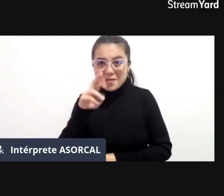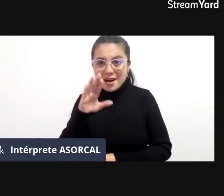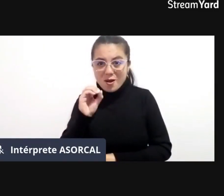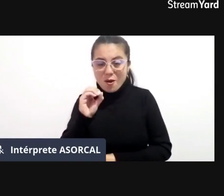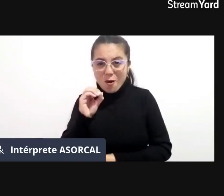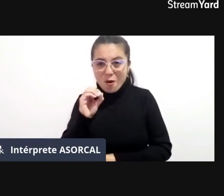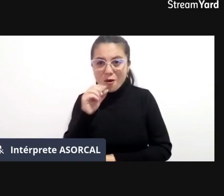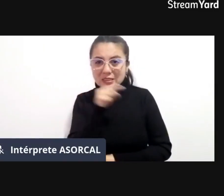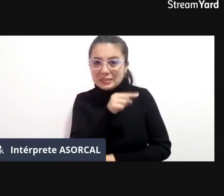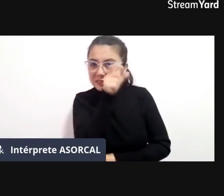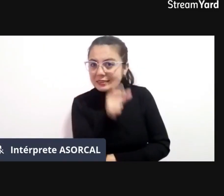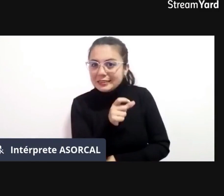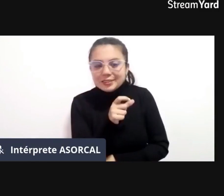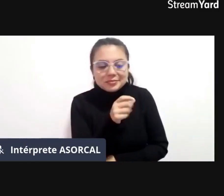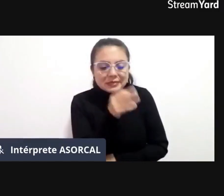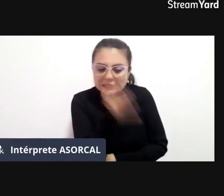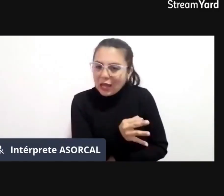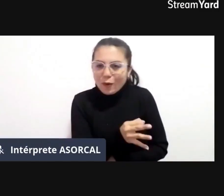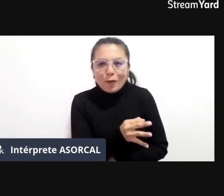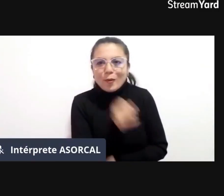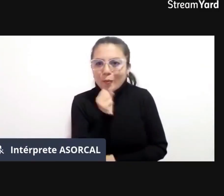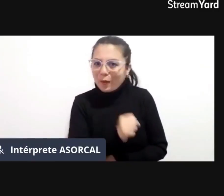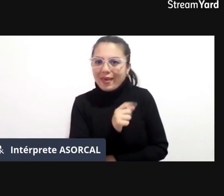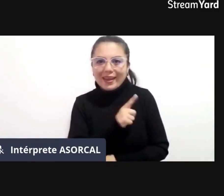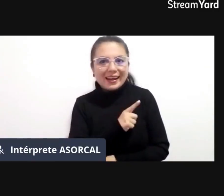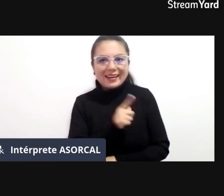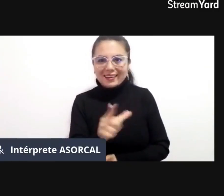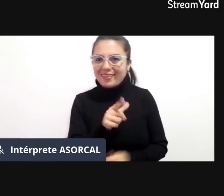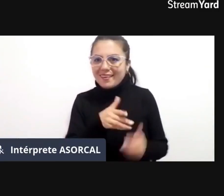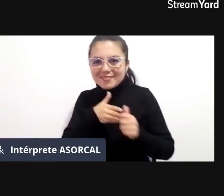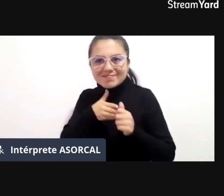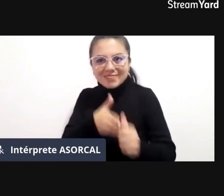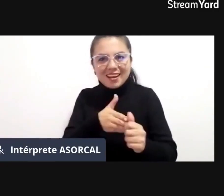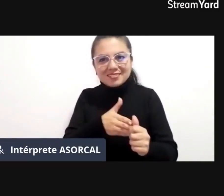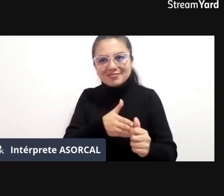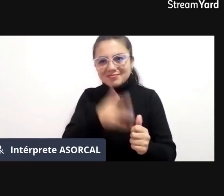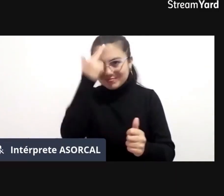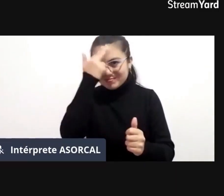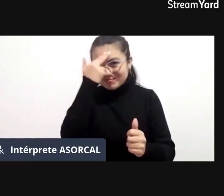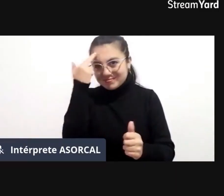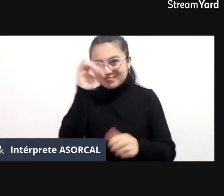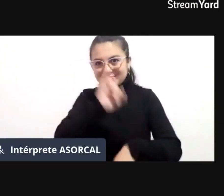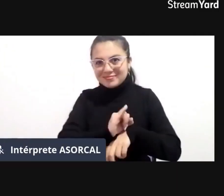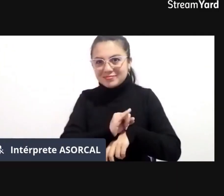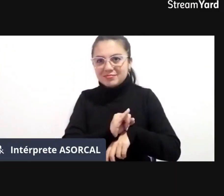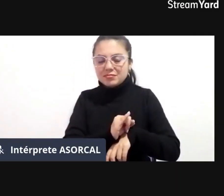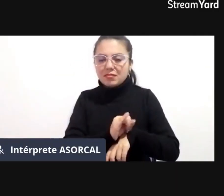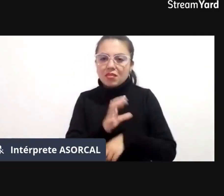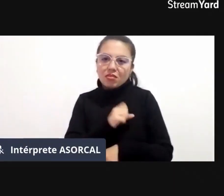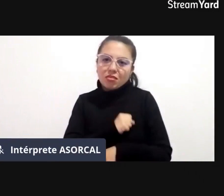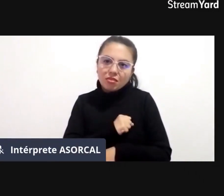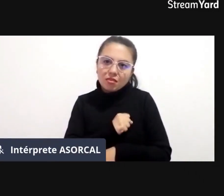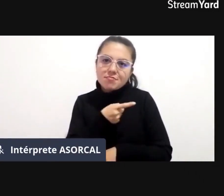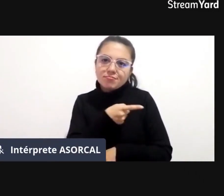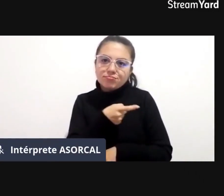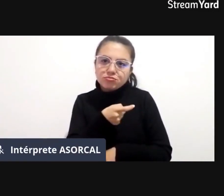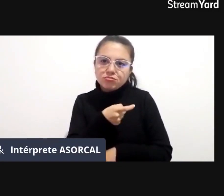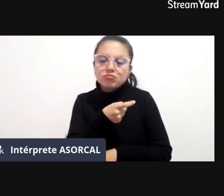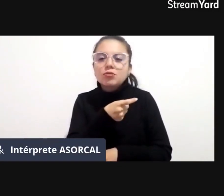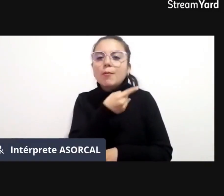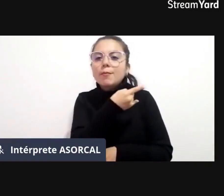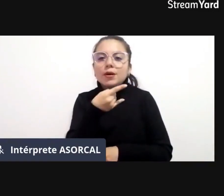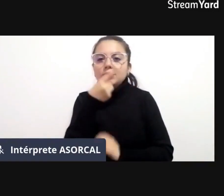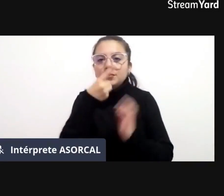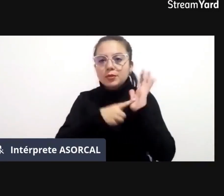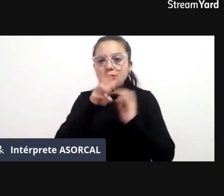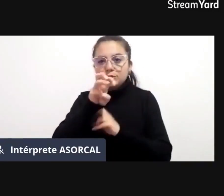haber dirigido, guiado a la Iglesia Católica, fue asesinado en marzo de 1980. También la